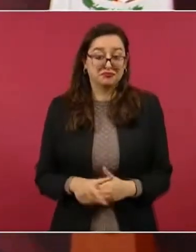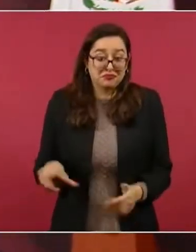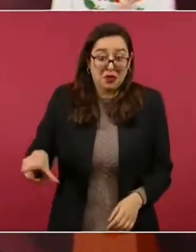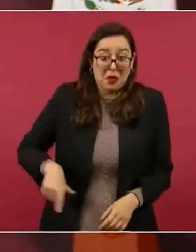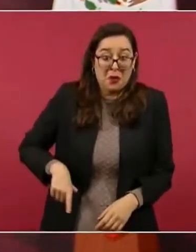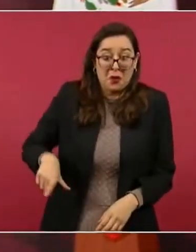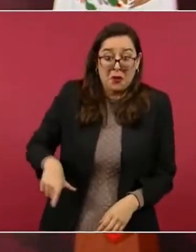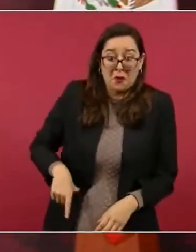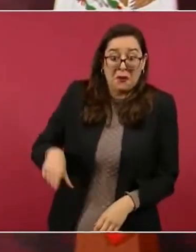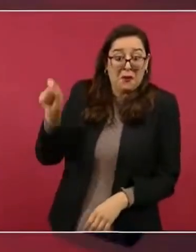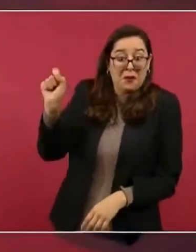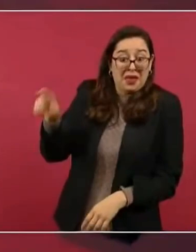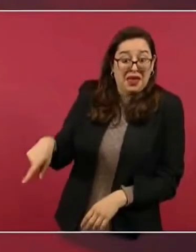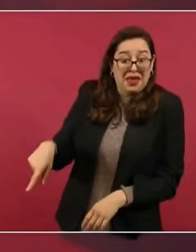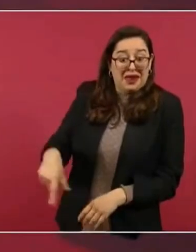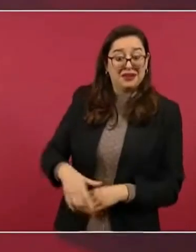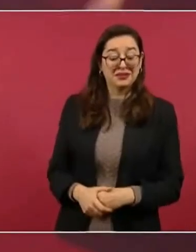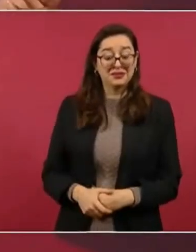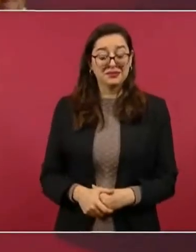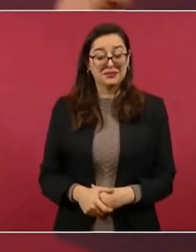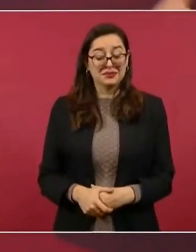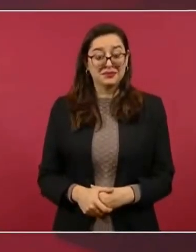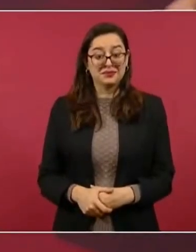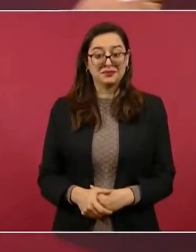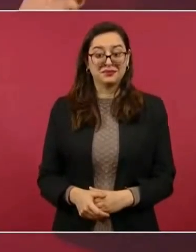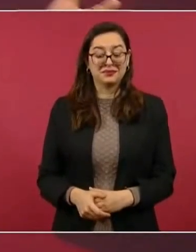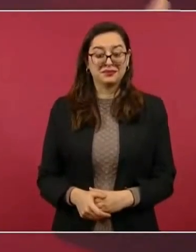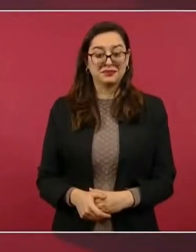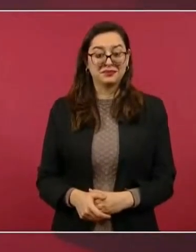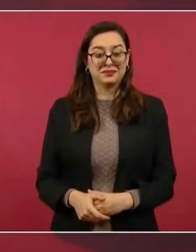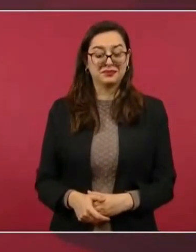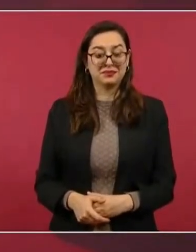Era el mismo gobierno. O sea,